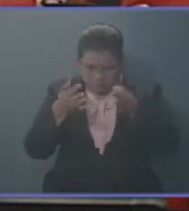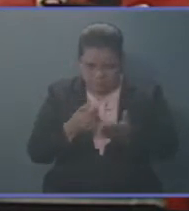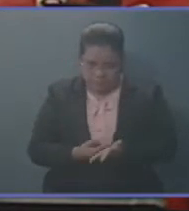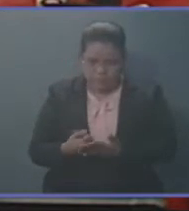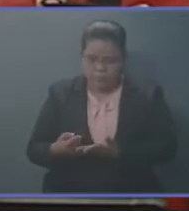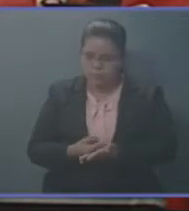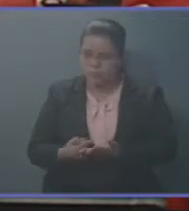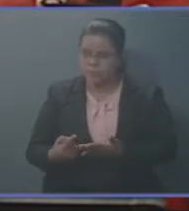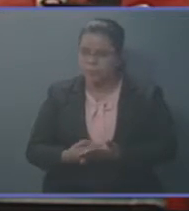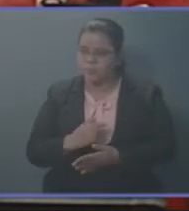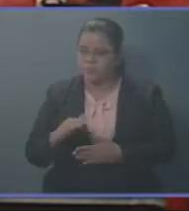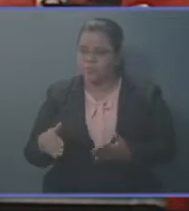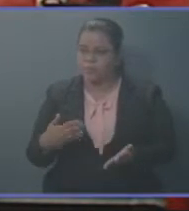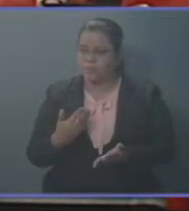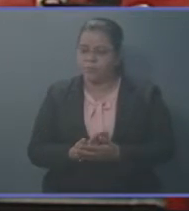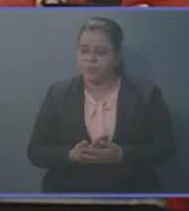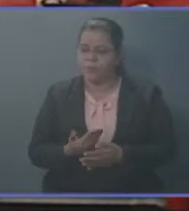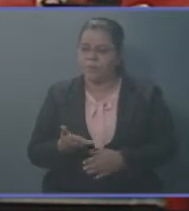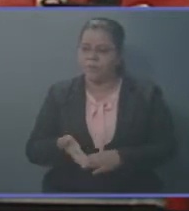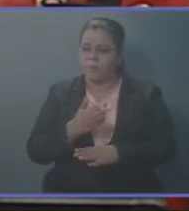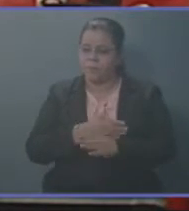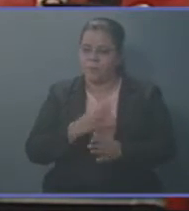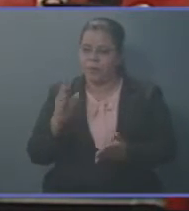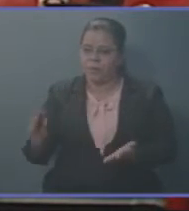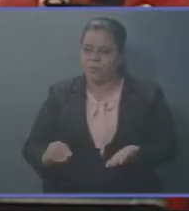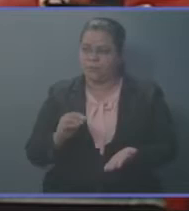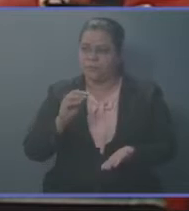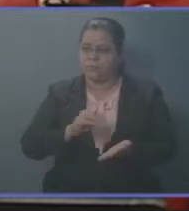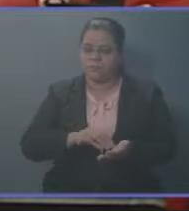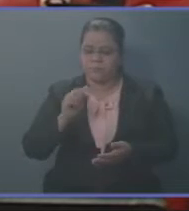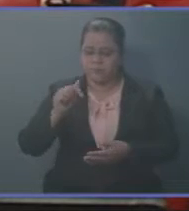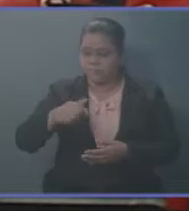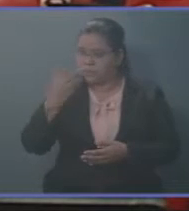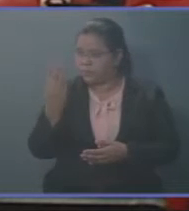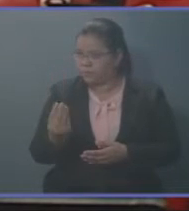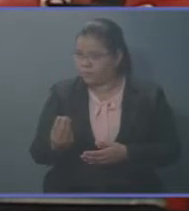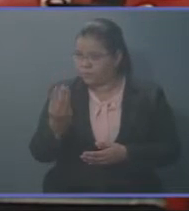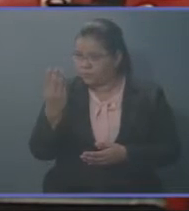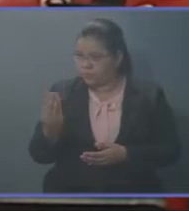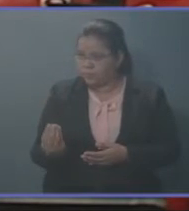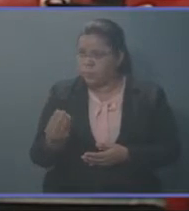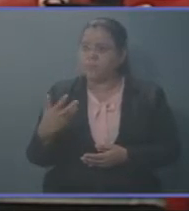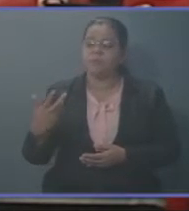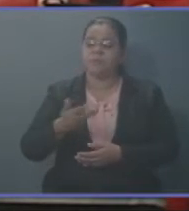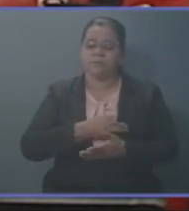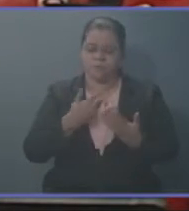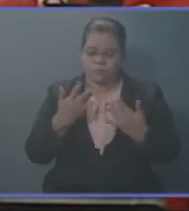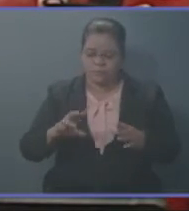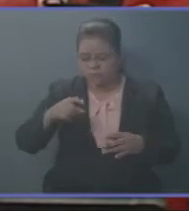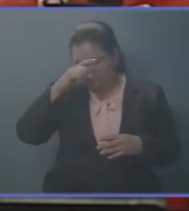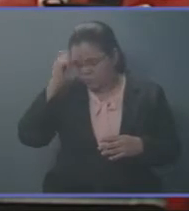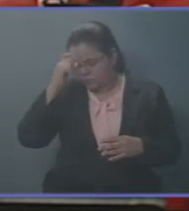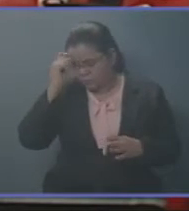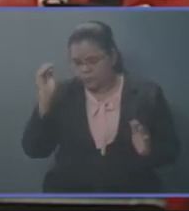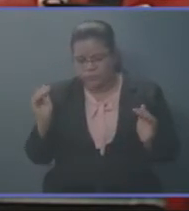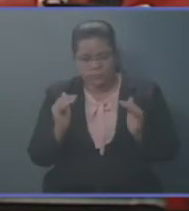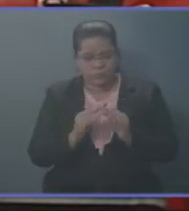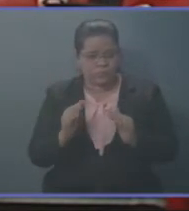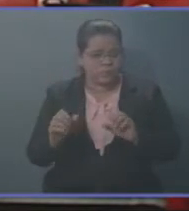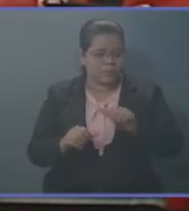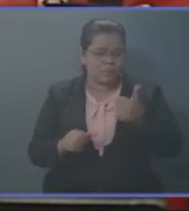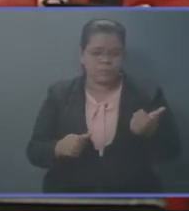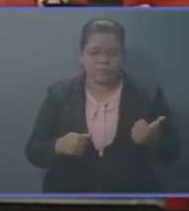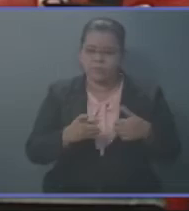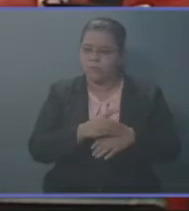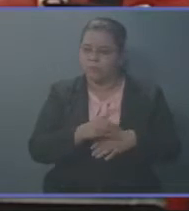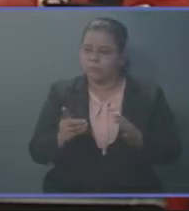los aportes que habíamos establecido estos días, que hemos trabajado, al igual que otros colegas diputados, por